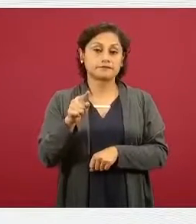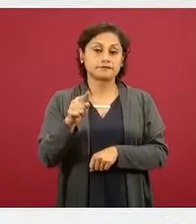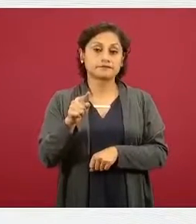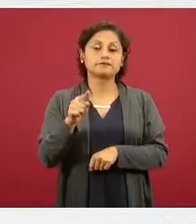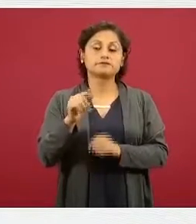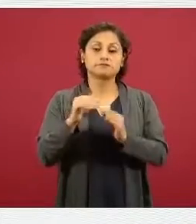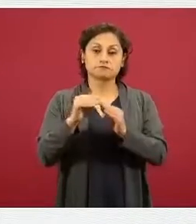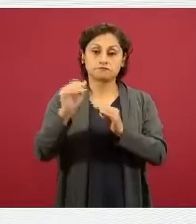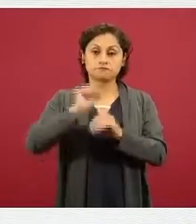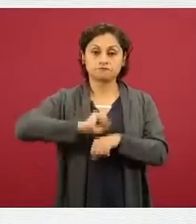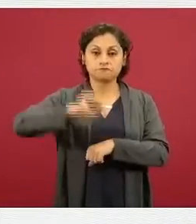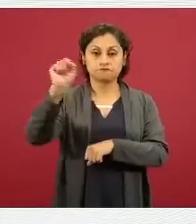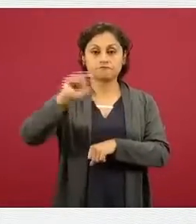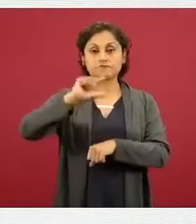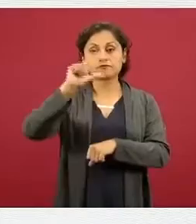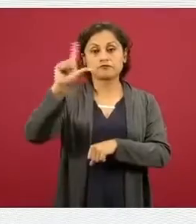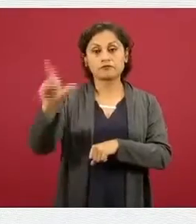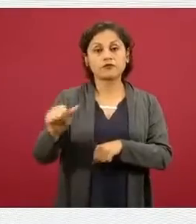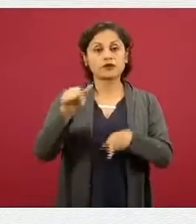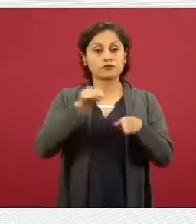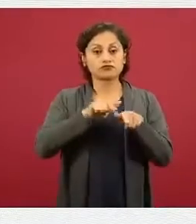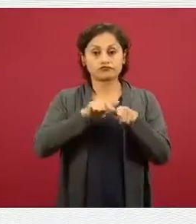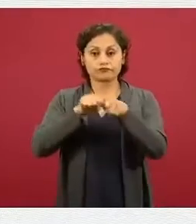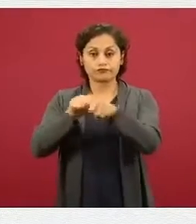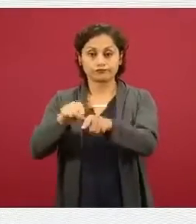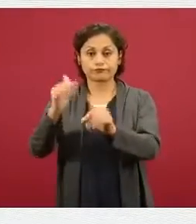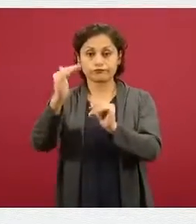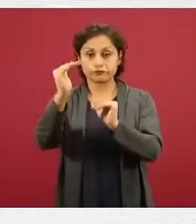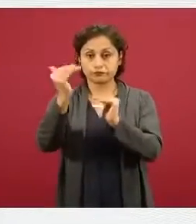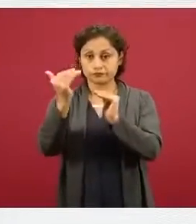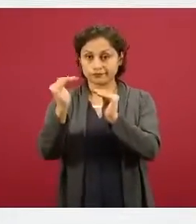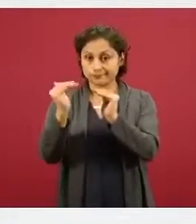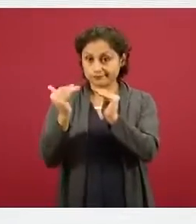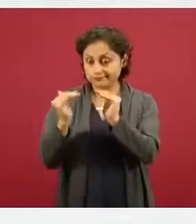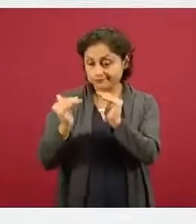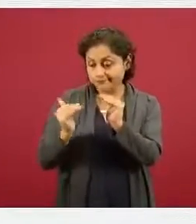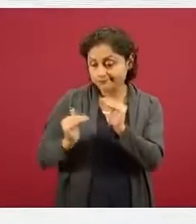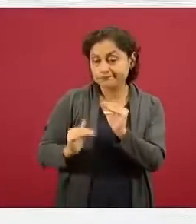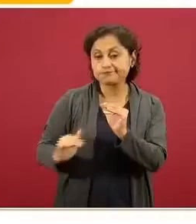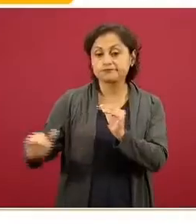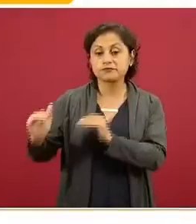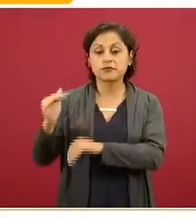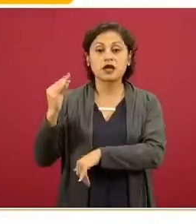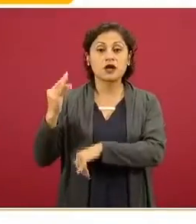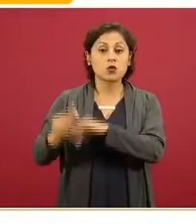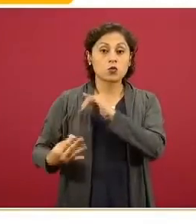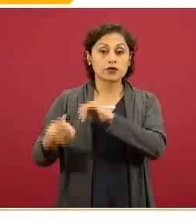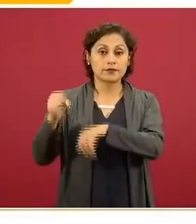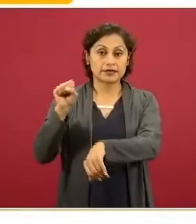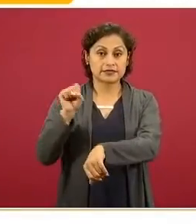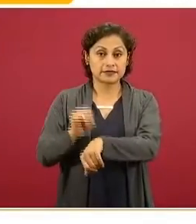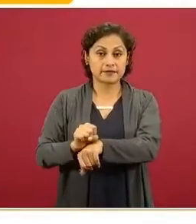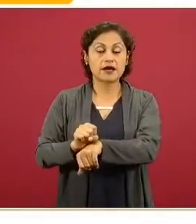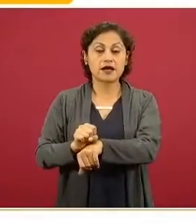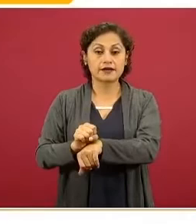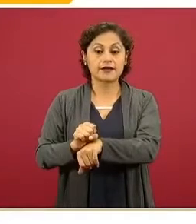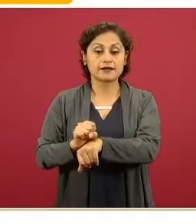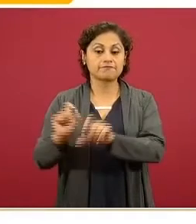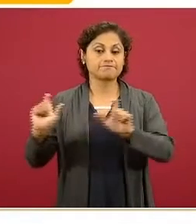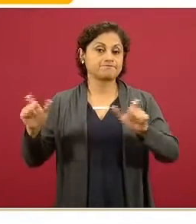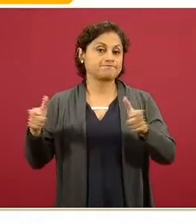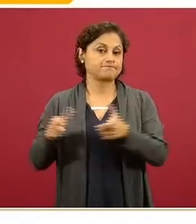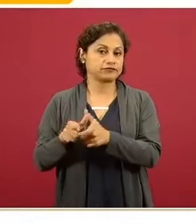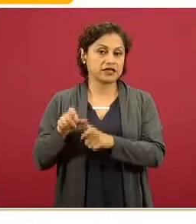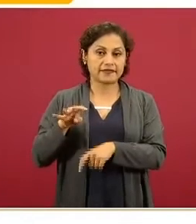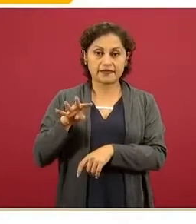manera continua, prácticamente monotónica, ha ido bajando todas las semanas, en la última semana con un